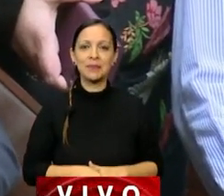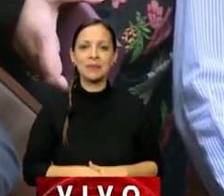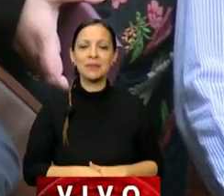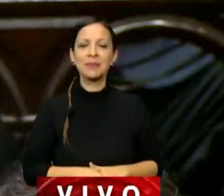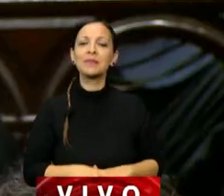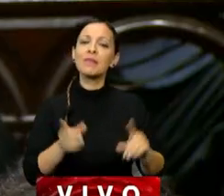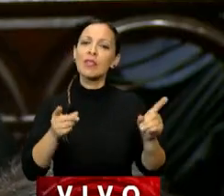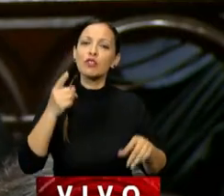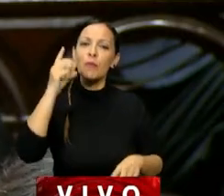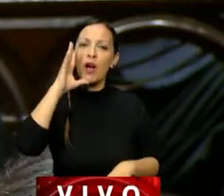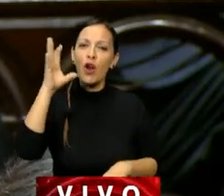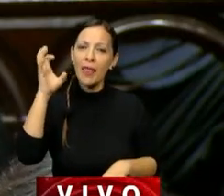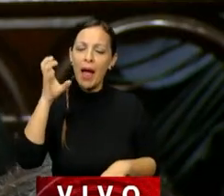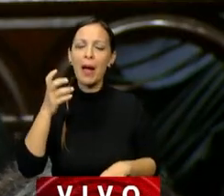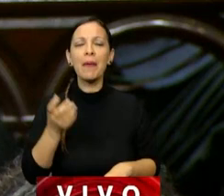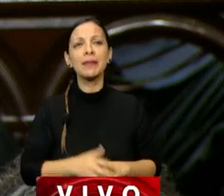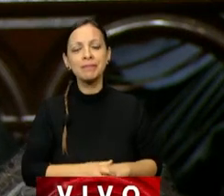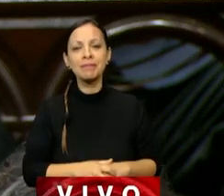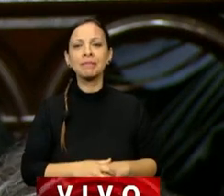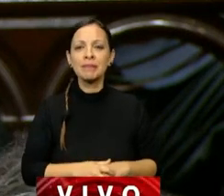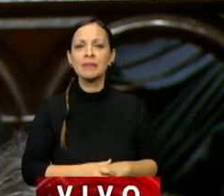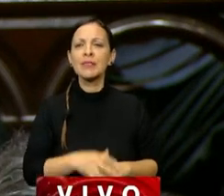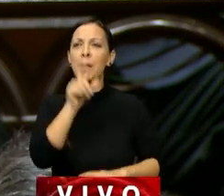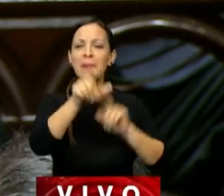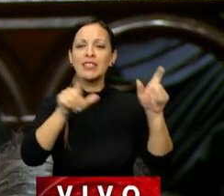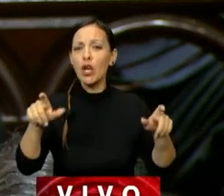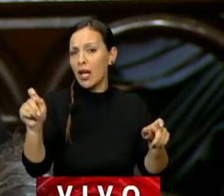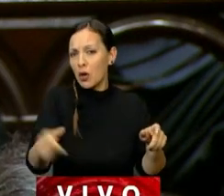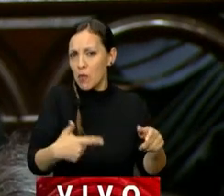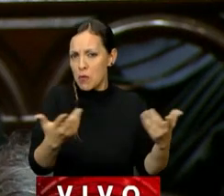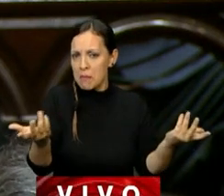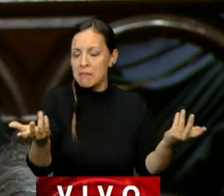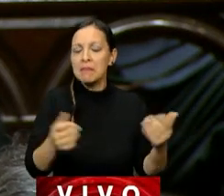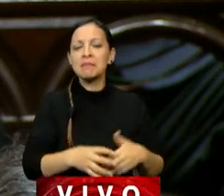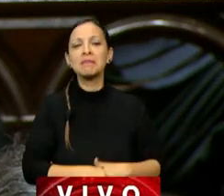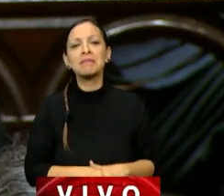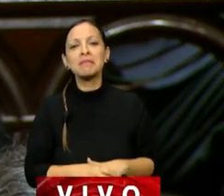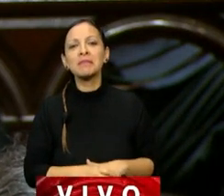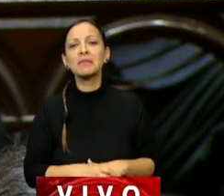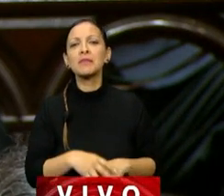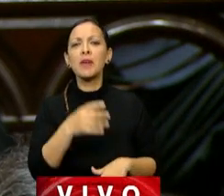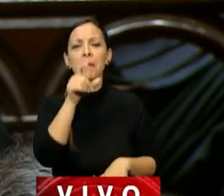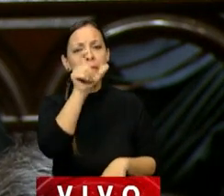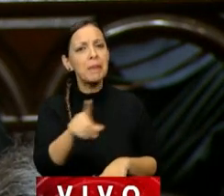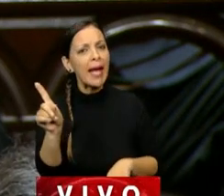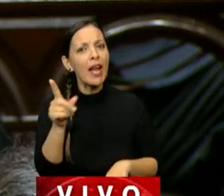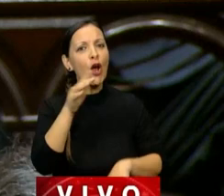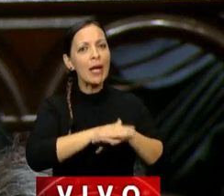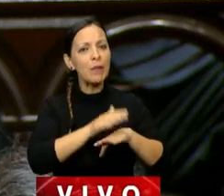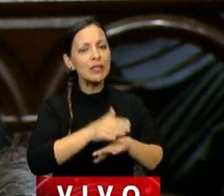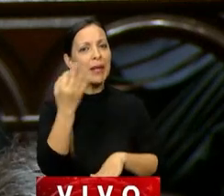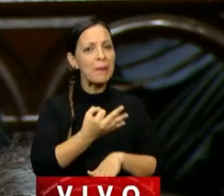Y recordaba esto de personas comunes con responsabilidades especiales,